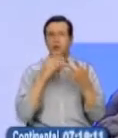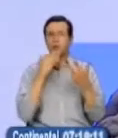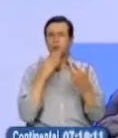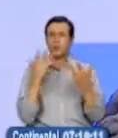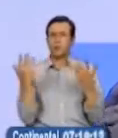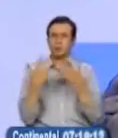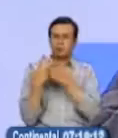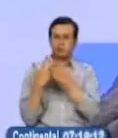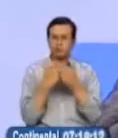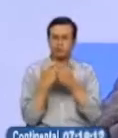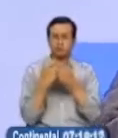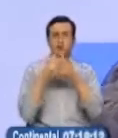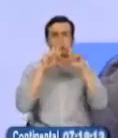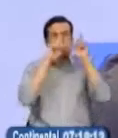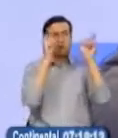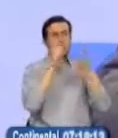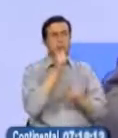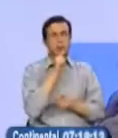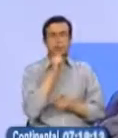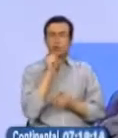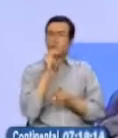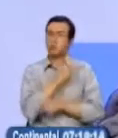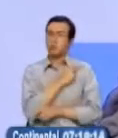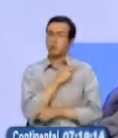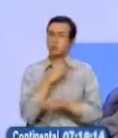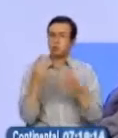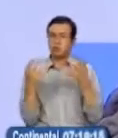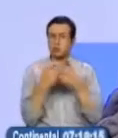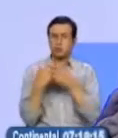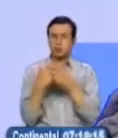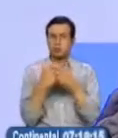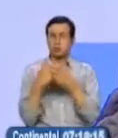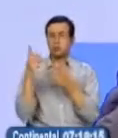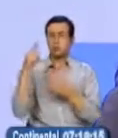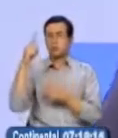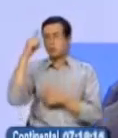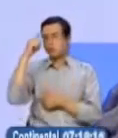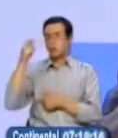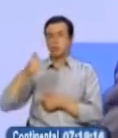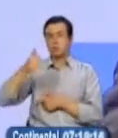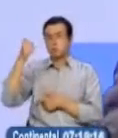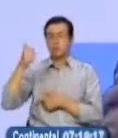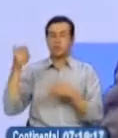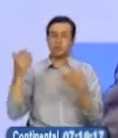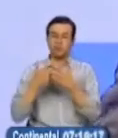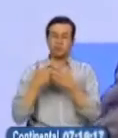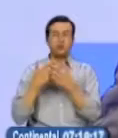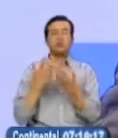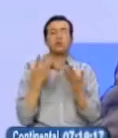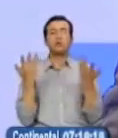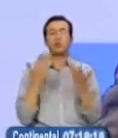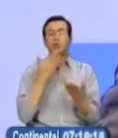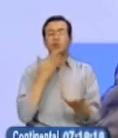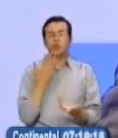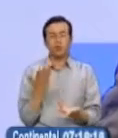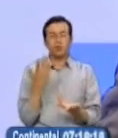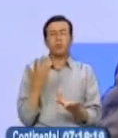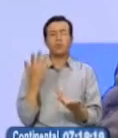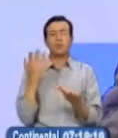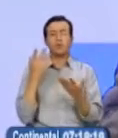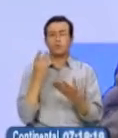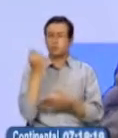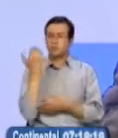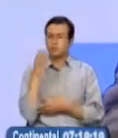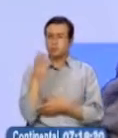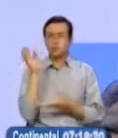sinergia virtuosa entre empresa privada, universidad y Estado. Se propone una preasignación para el campo de la ciencia y